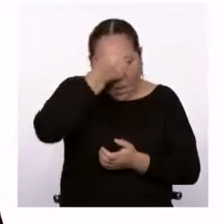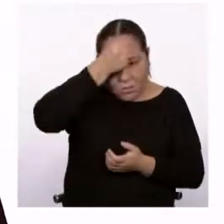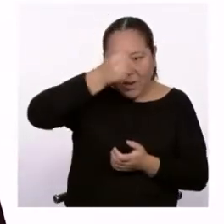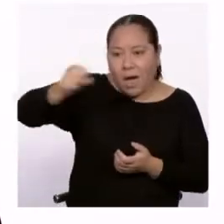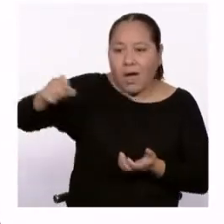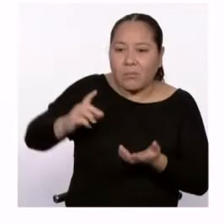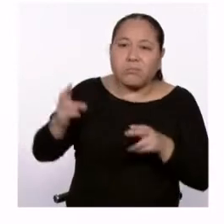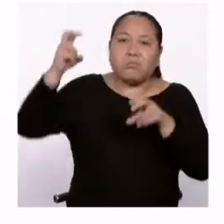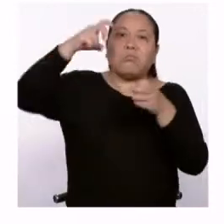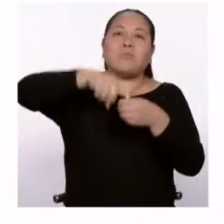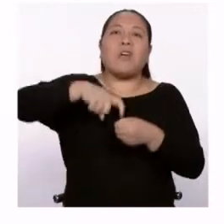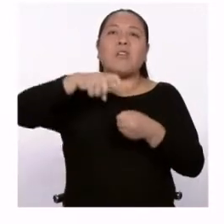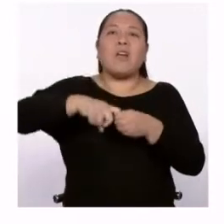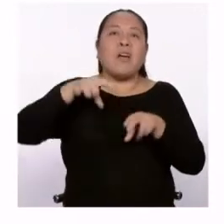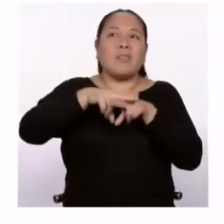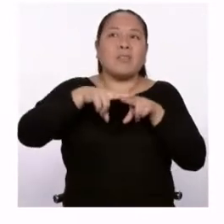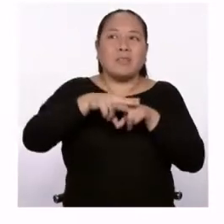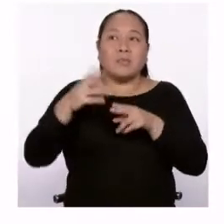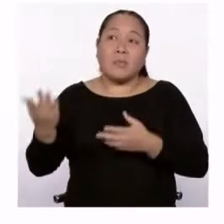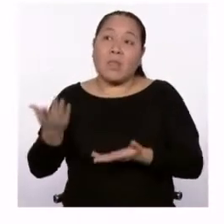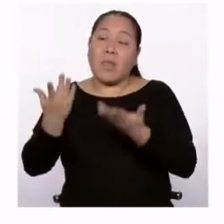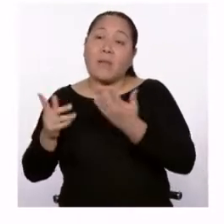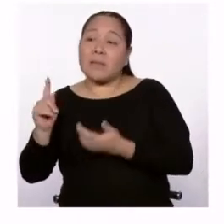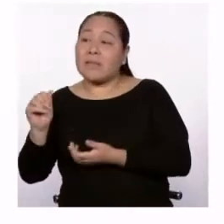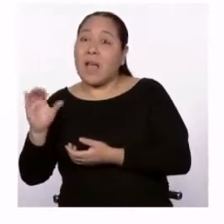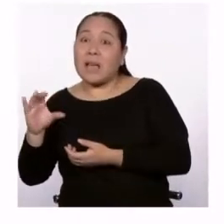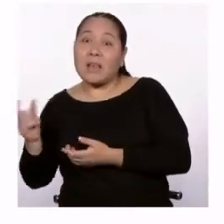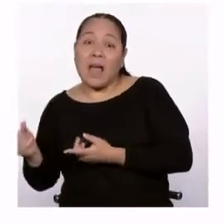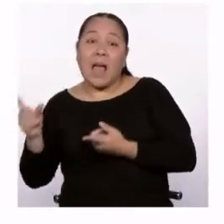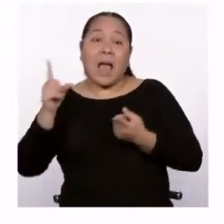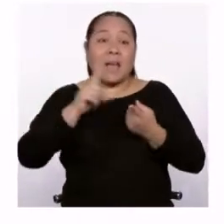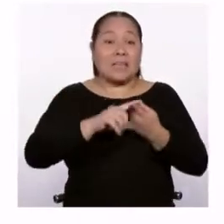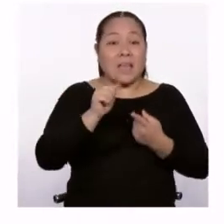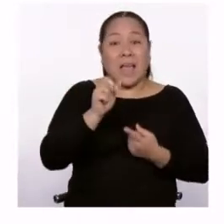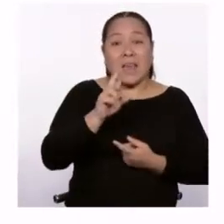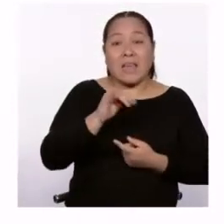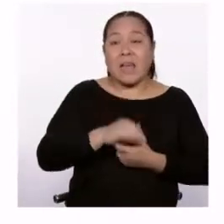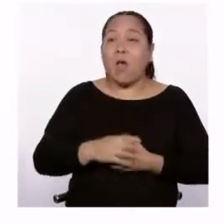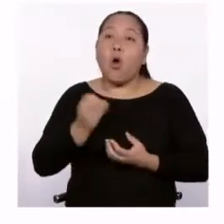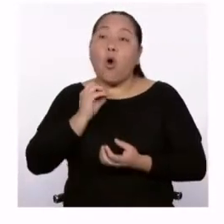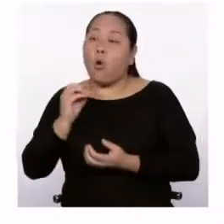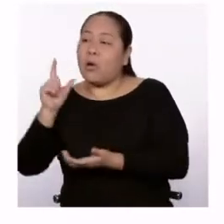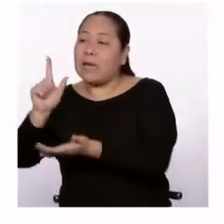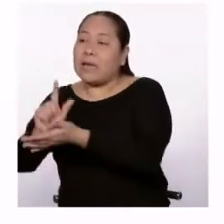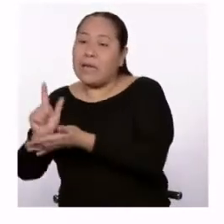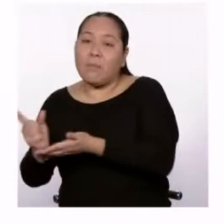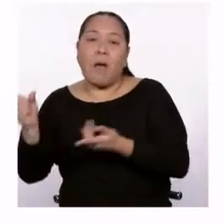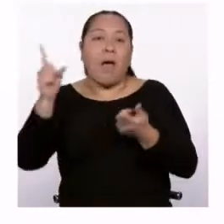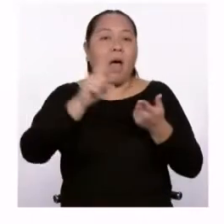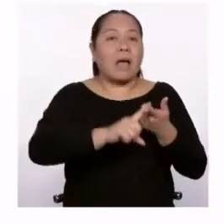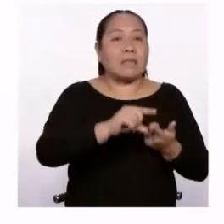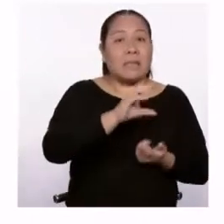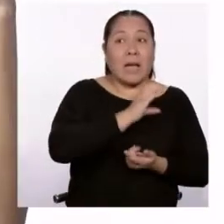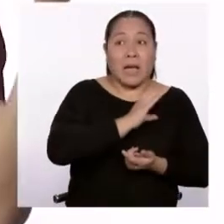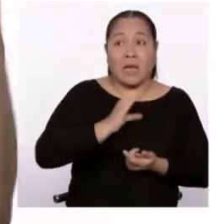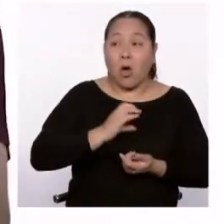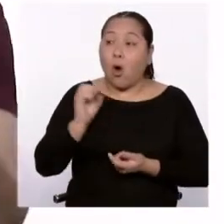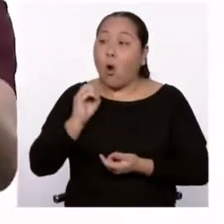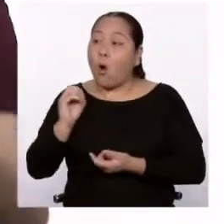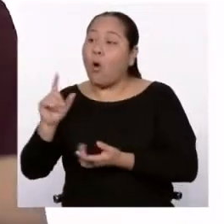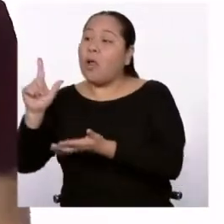hoy. Puede ser Tacna Arica, Lima Callao o Lima